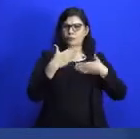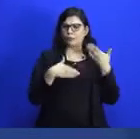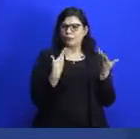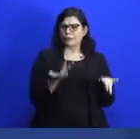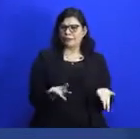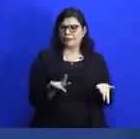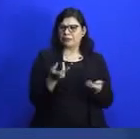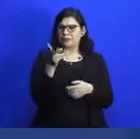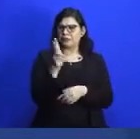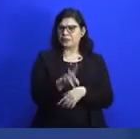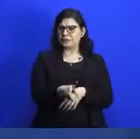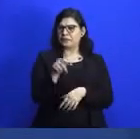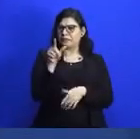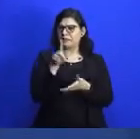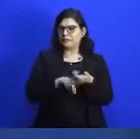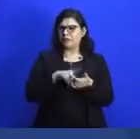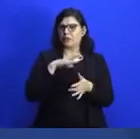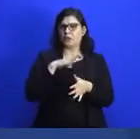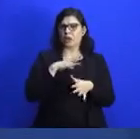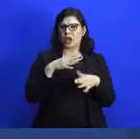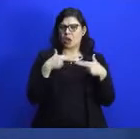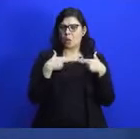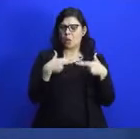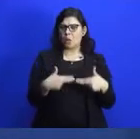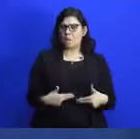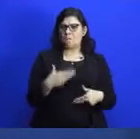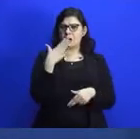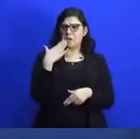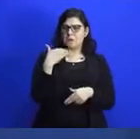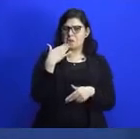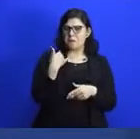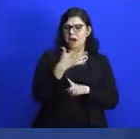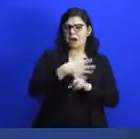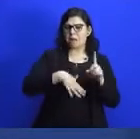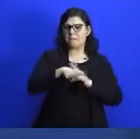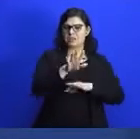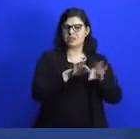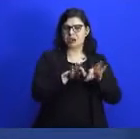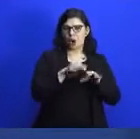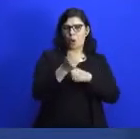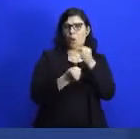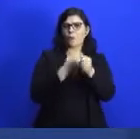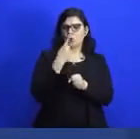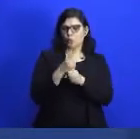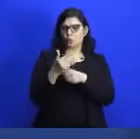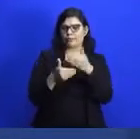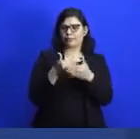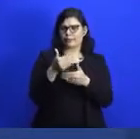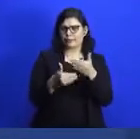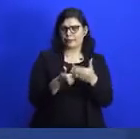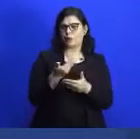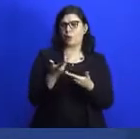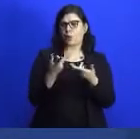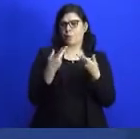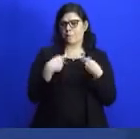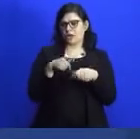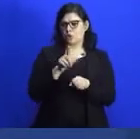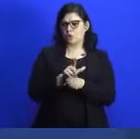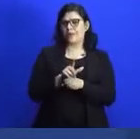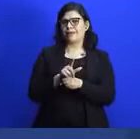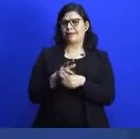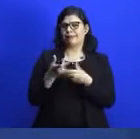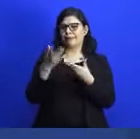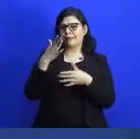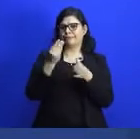Aquí lo encontré todo. Calidad humana, un buen ambiente laboral, oportunidades de desarrollo personal y profesional, capacitación